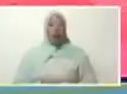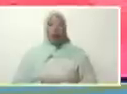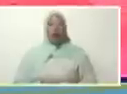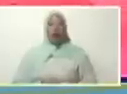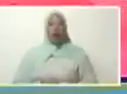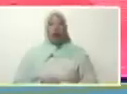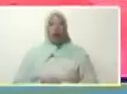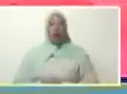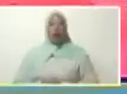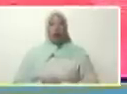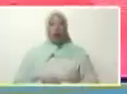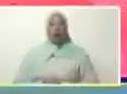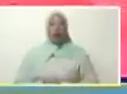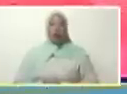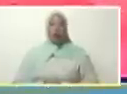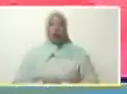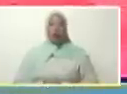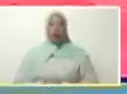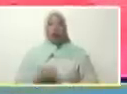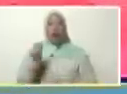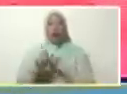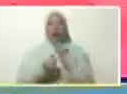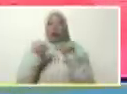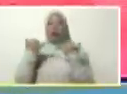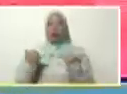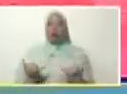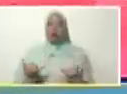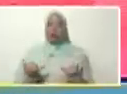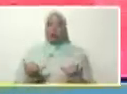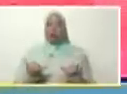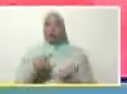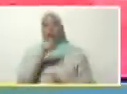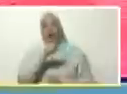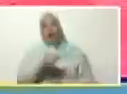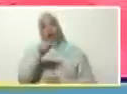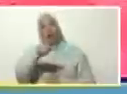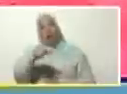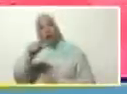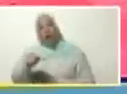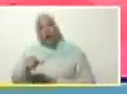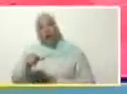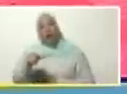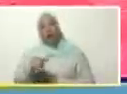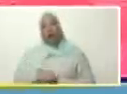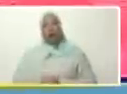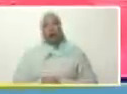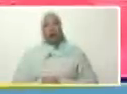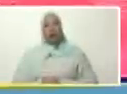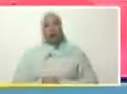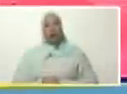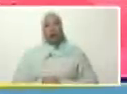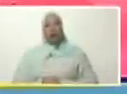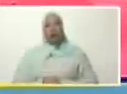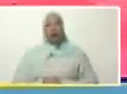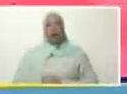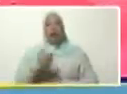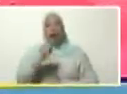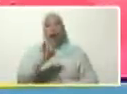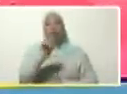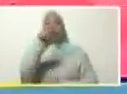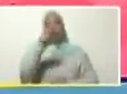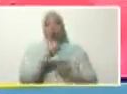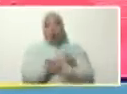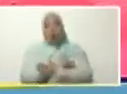cientos, decenas, cientos, miles de hombres, de mujeres. Y cuando nos dimos cuenta, éramos casi 1 millón de